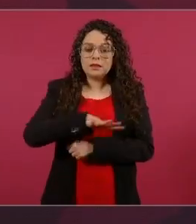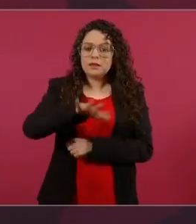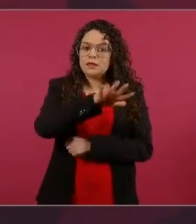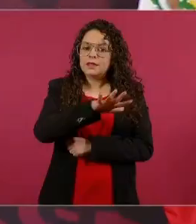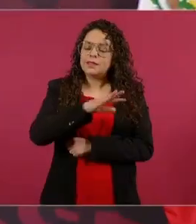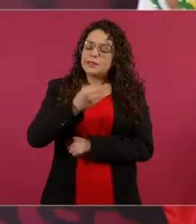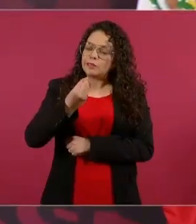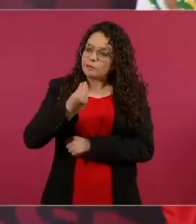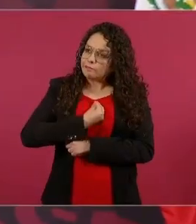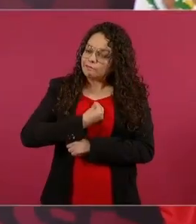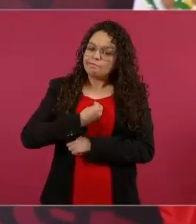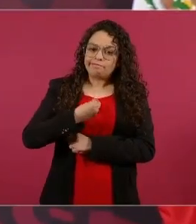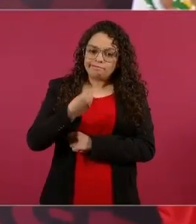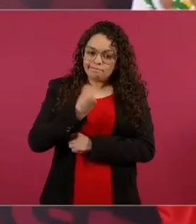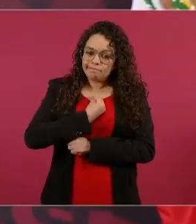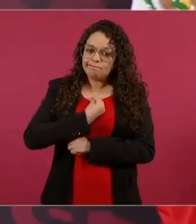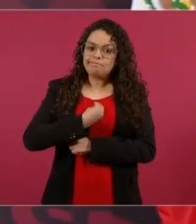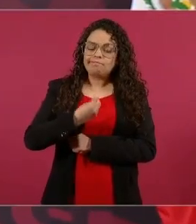Y